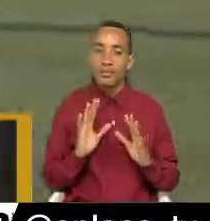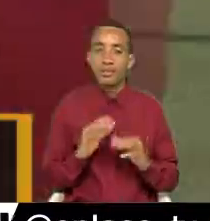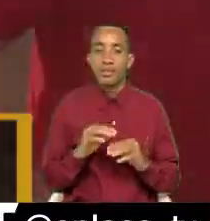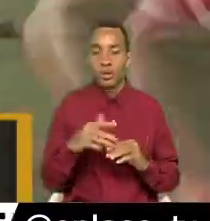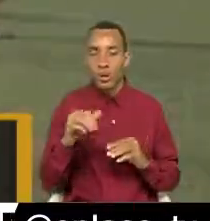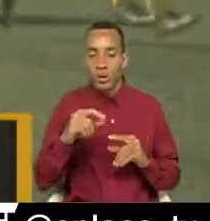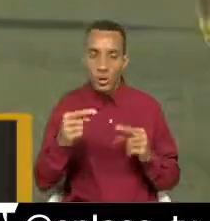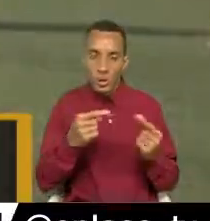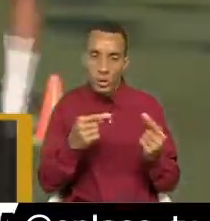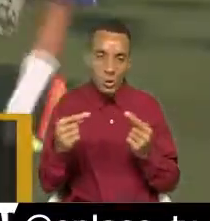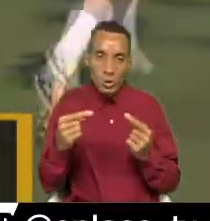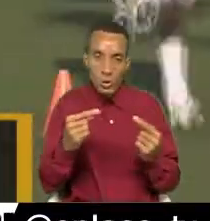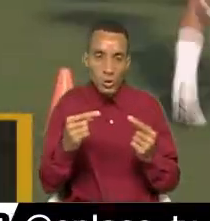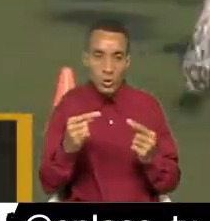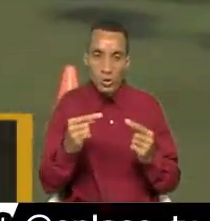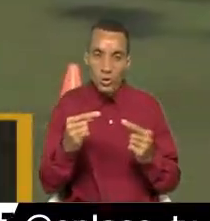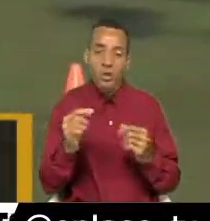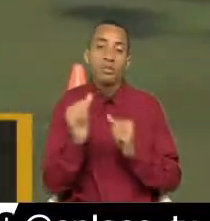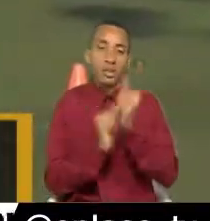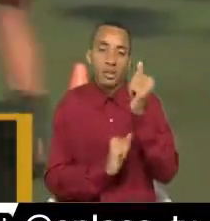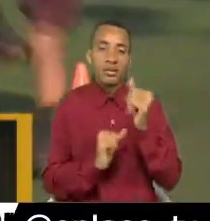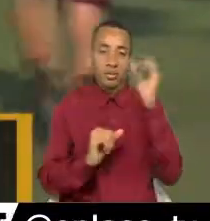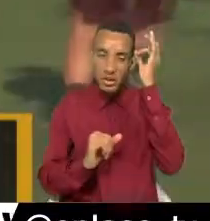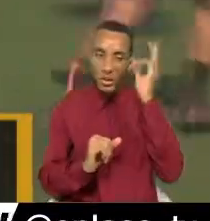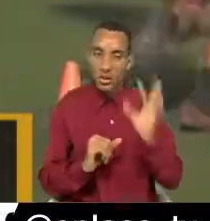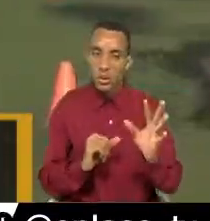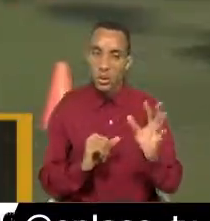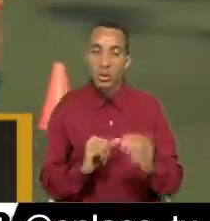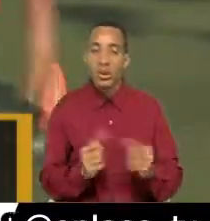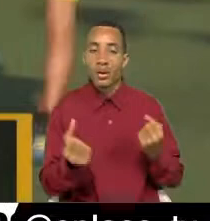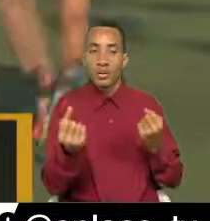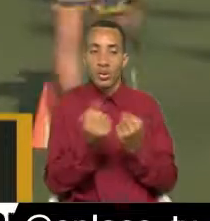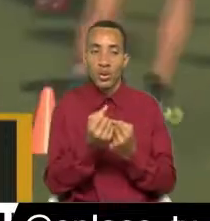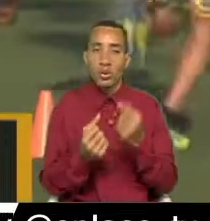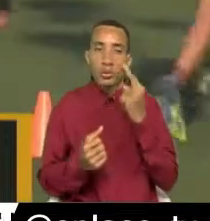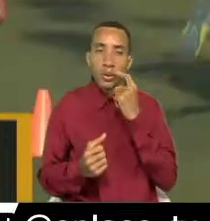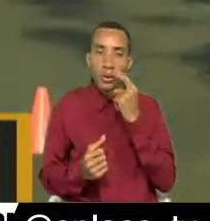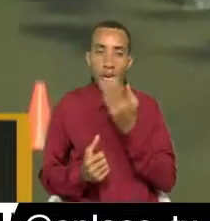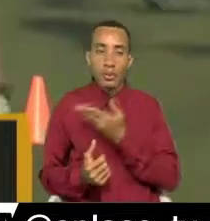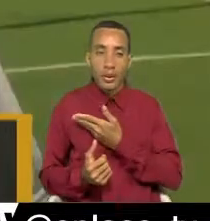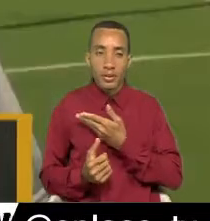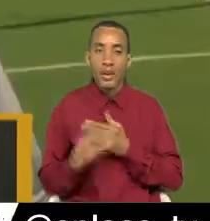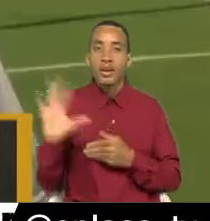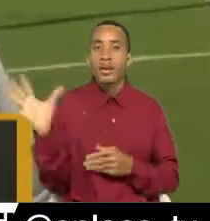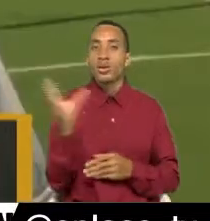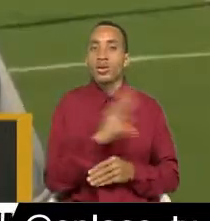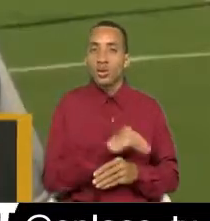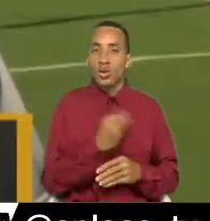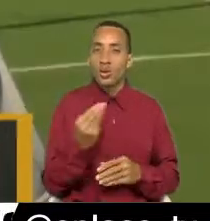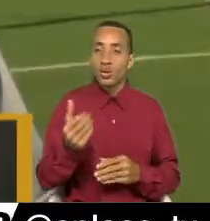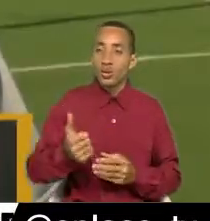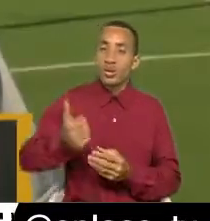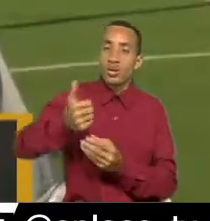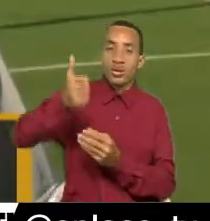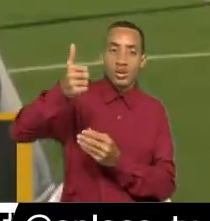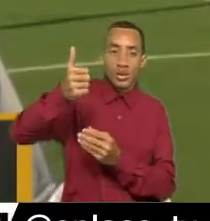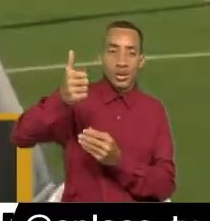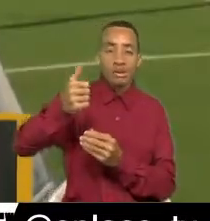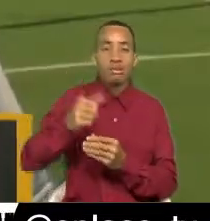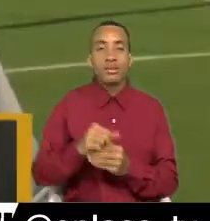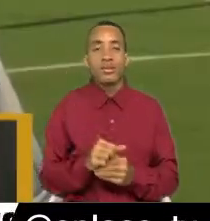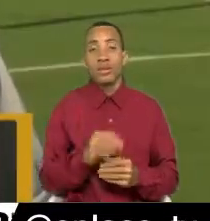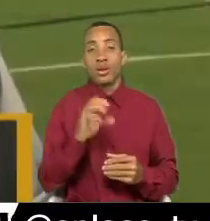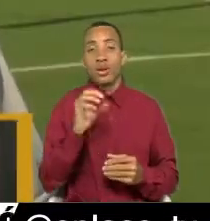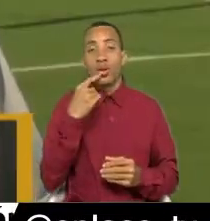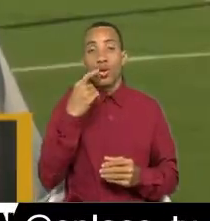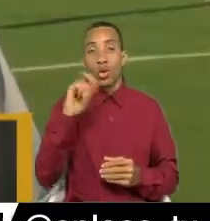pelear, que vamos a clasificar con el apoyo de los padres, con el apoyo de todos los técnicos de Oronegro que están metidos en este